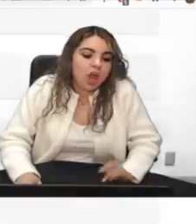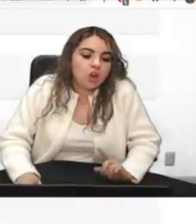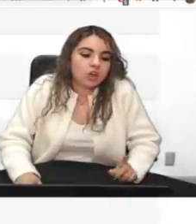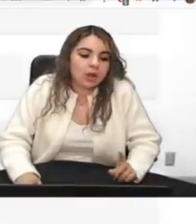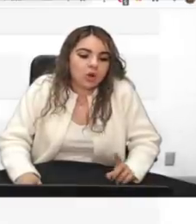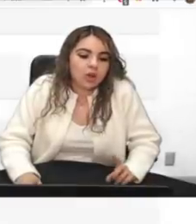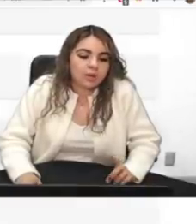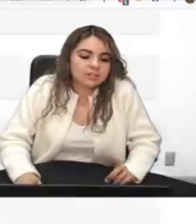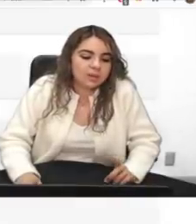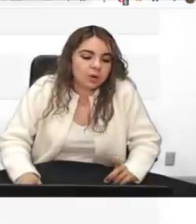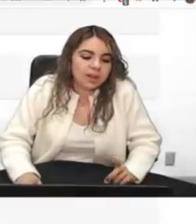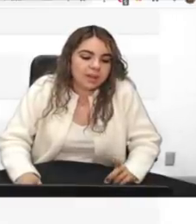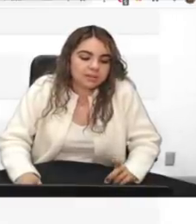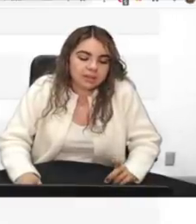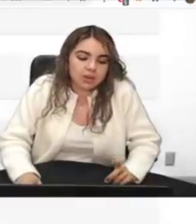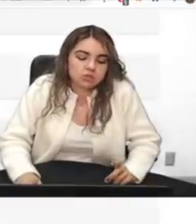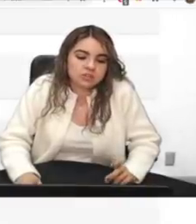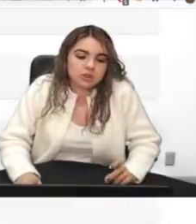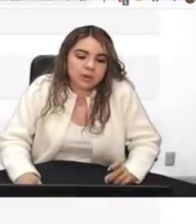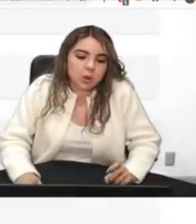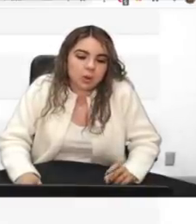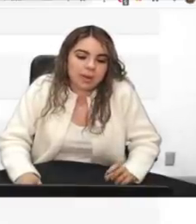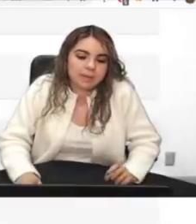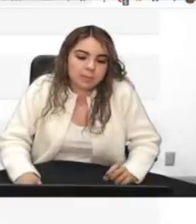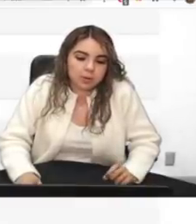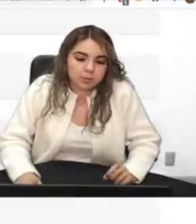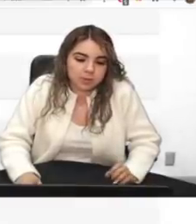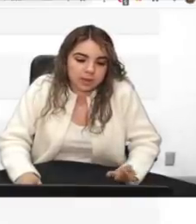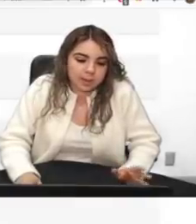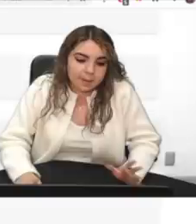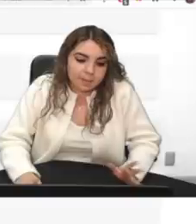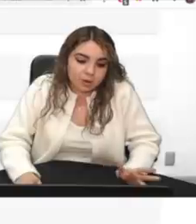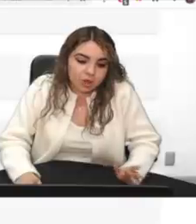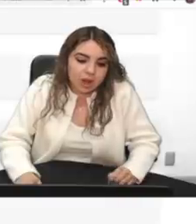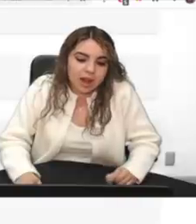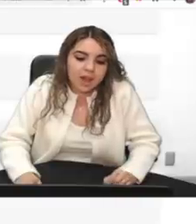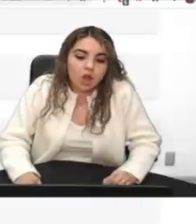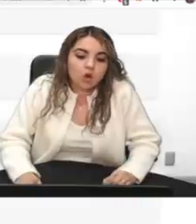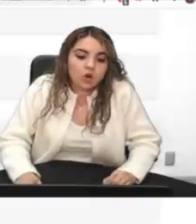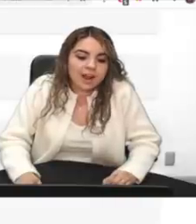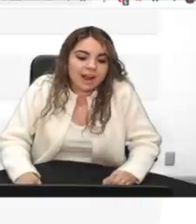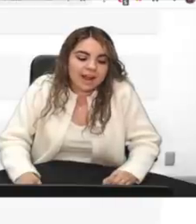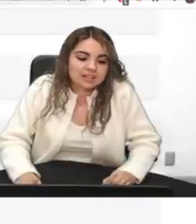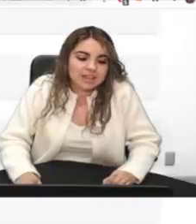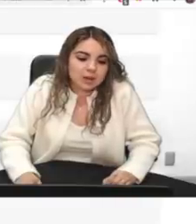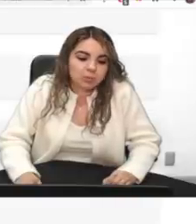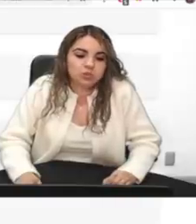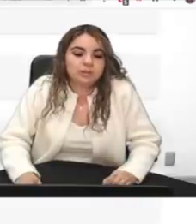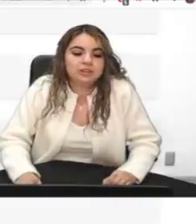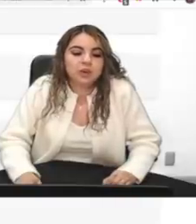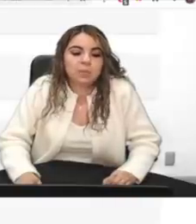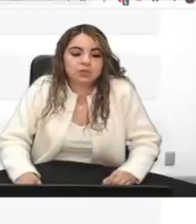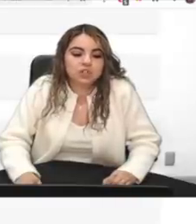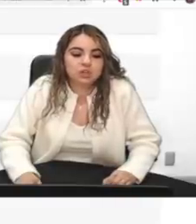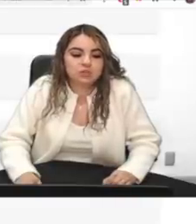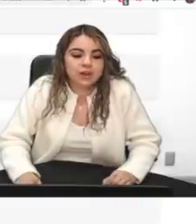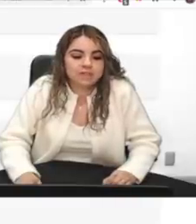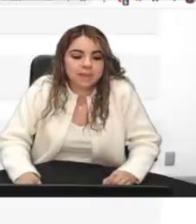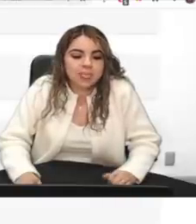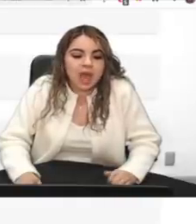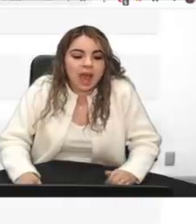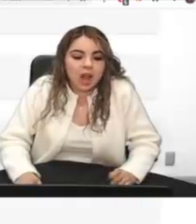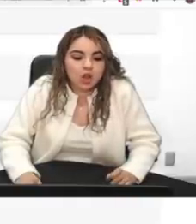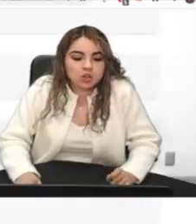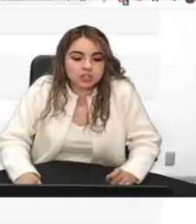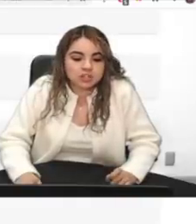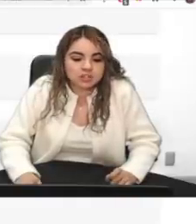COVID-19, lo que coloca nuestra moneda en los 19,90 por dólar, con una ganancia del 0.29%